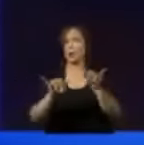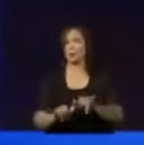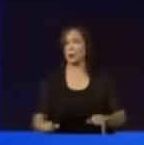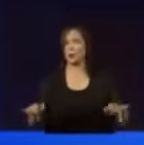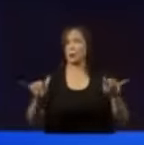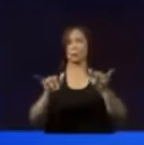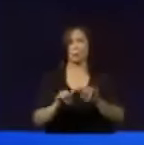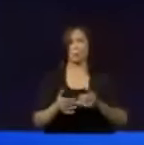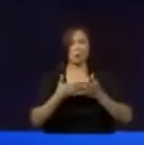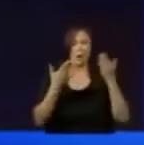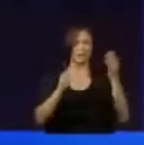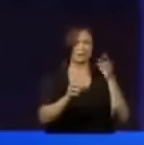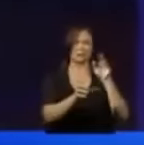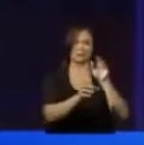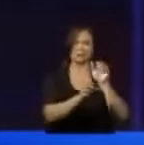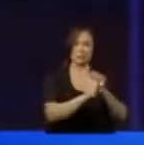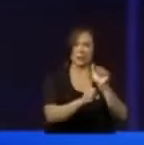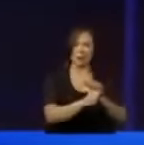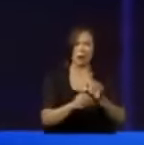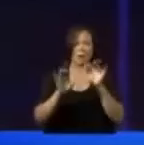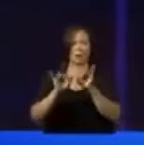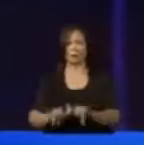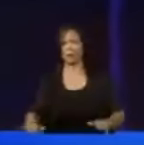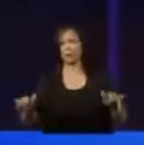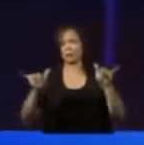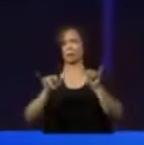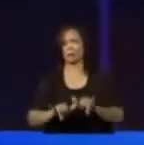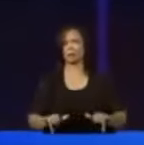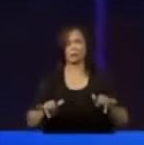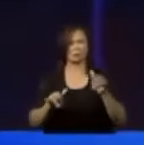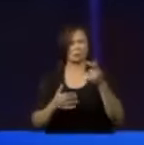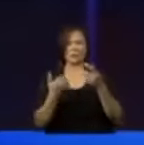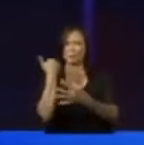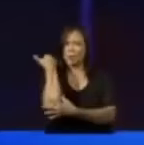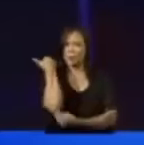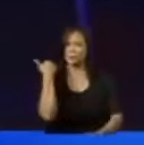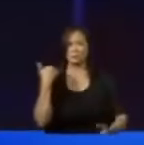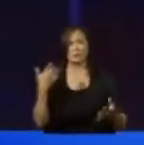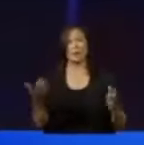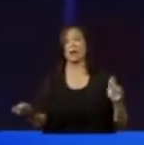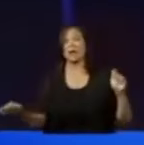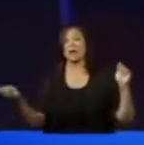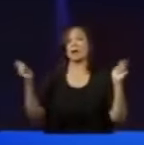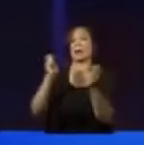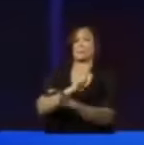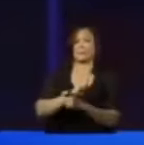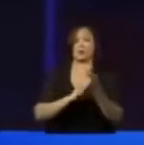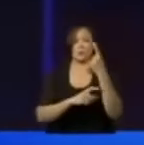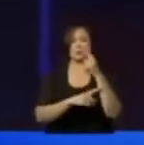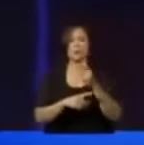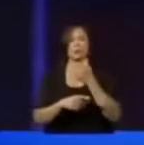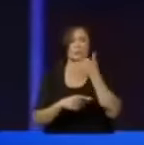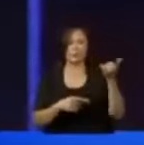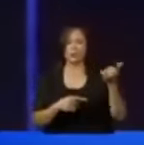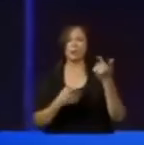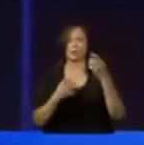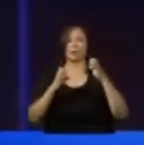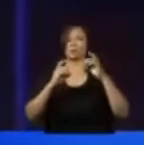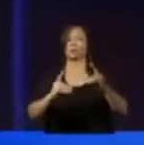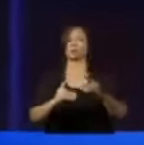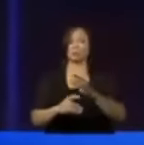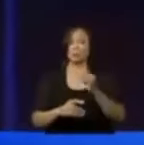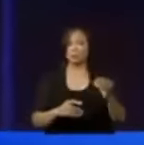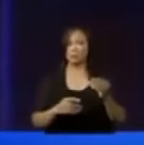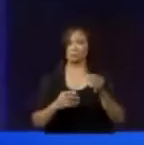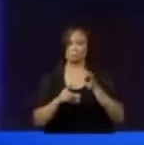de ese desempleo, de realmente el subdesarrollo, por un círculo virtuoso donde tenemos mejor